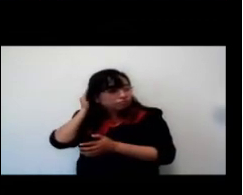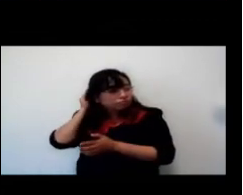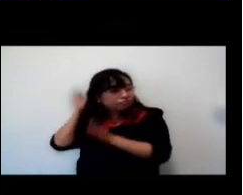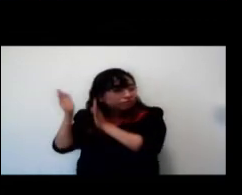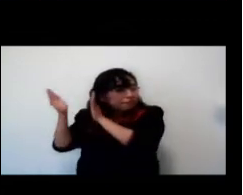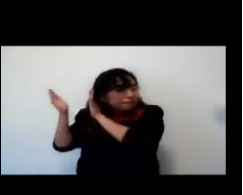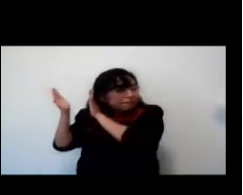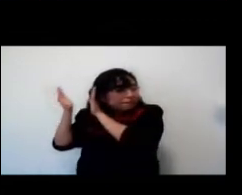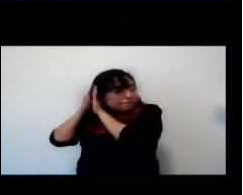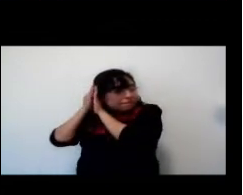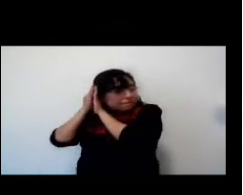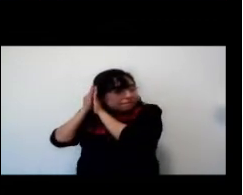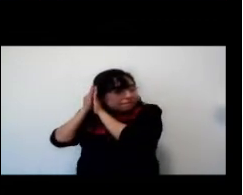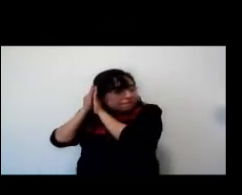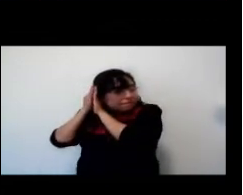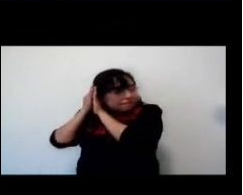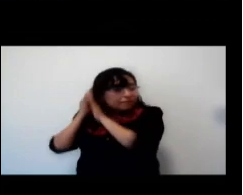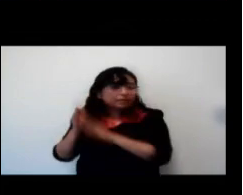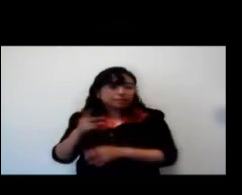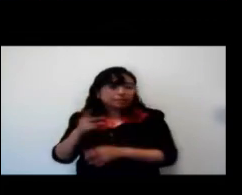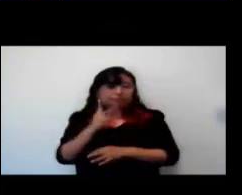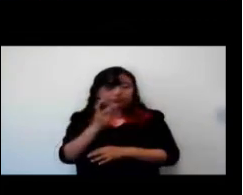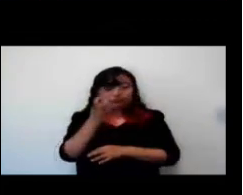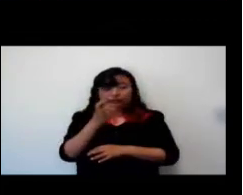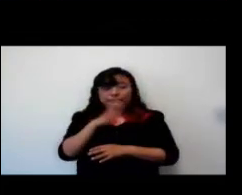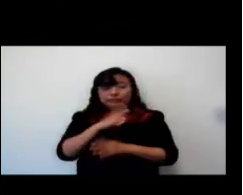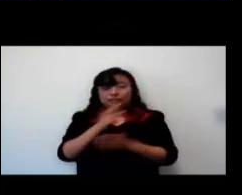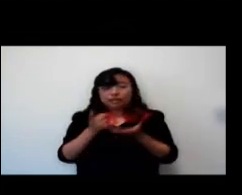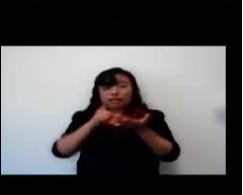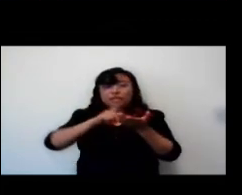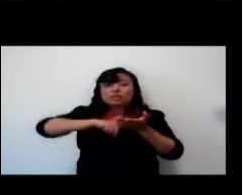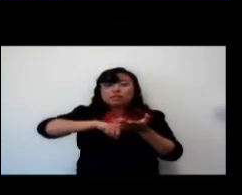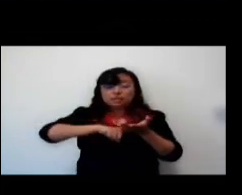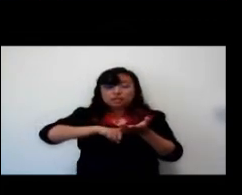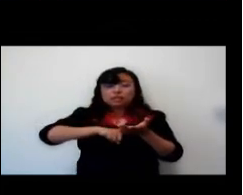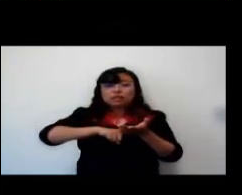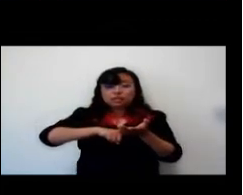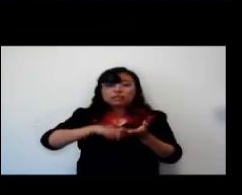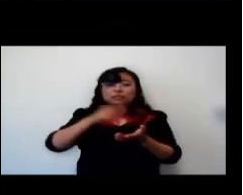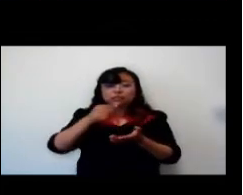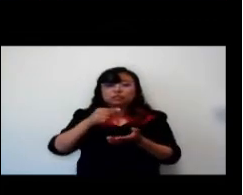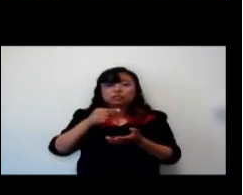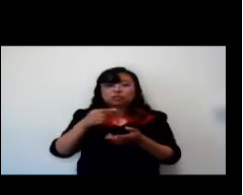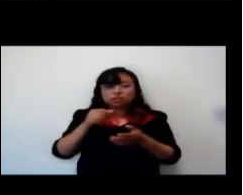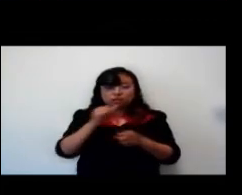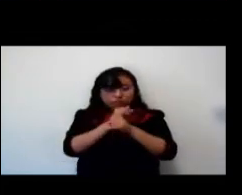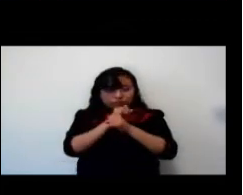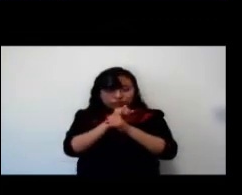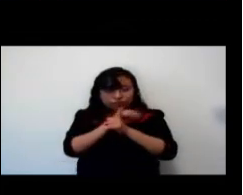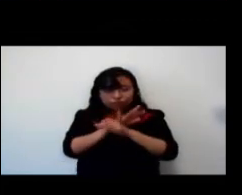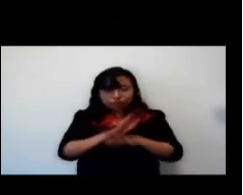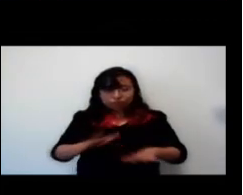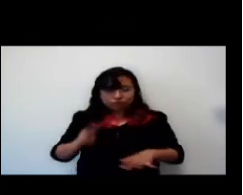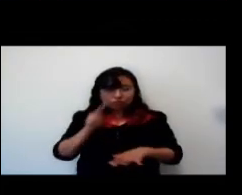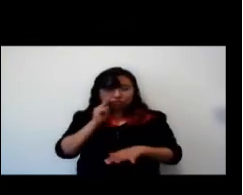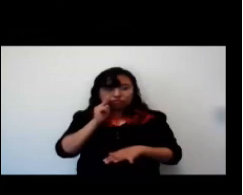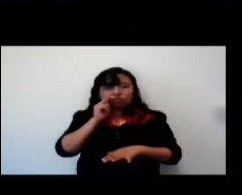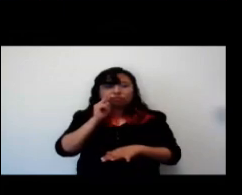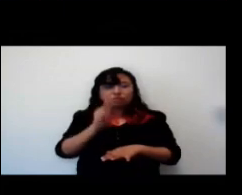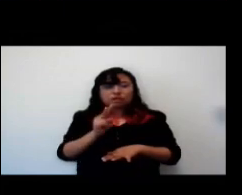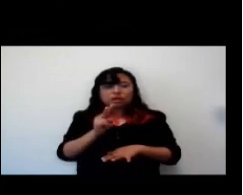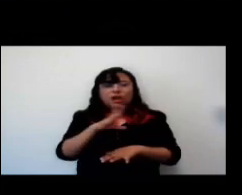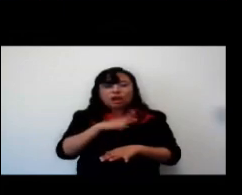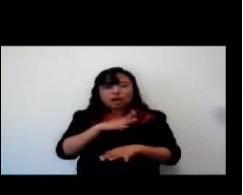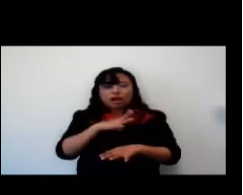Y entonces tenemos el componente interno que va a recibir la información del componente